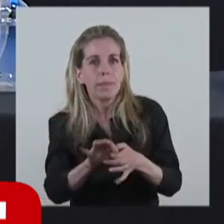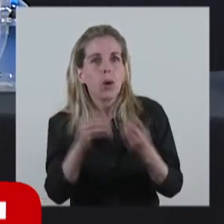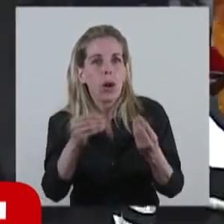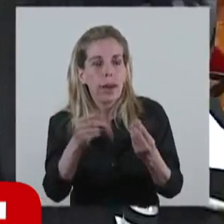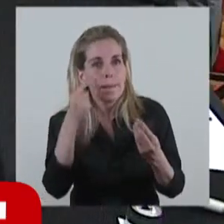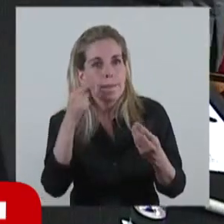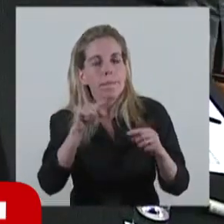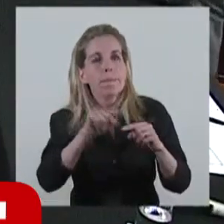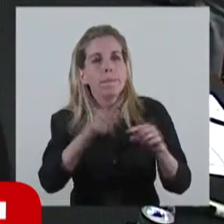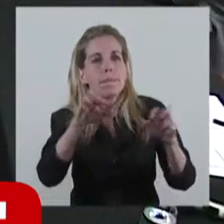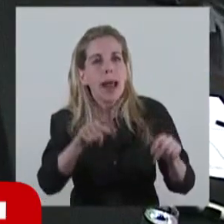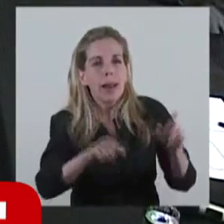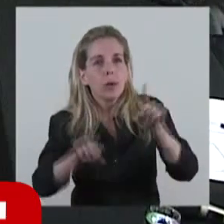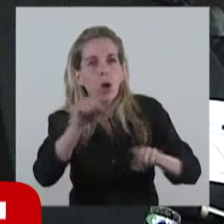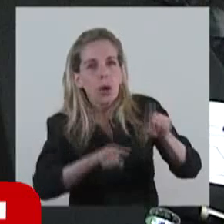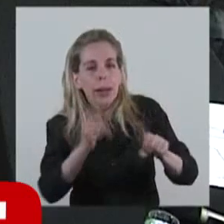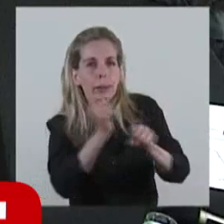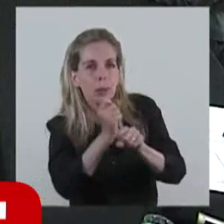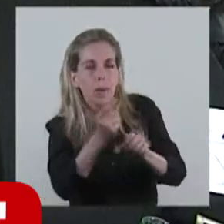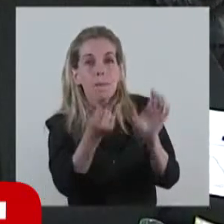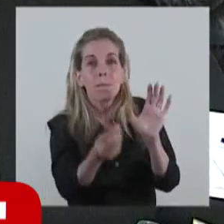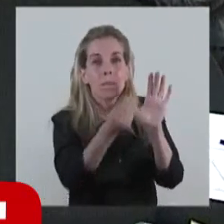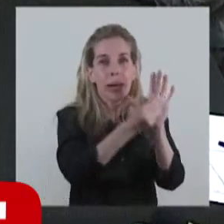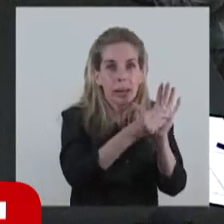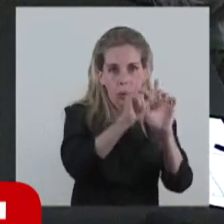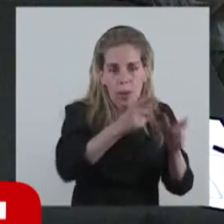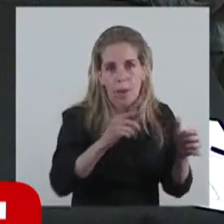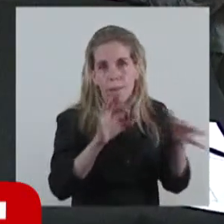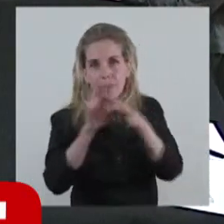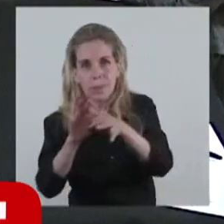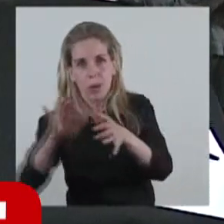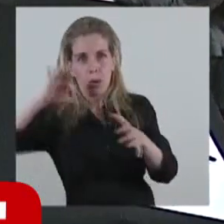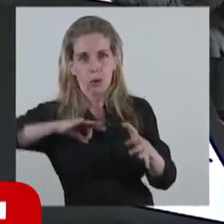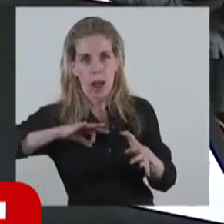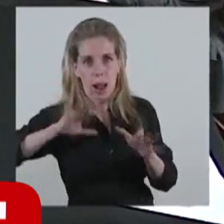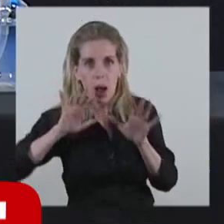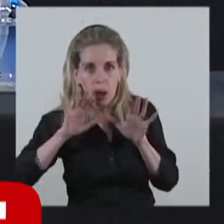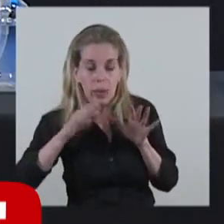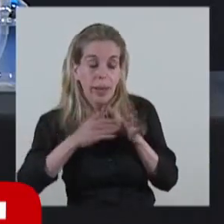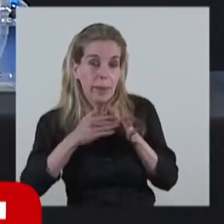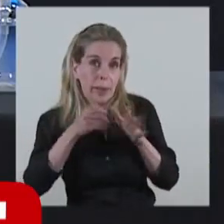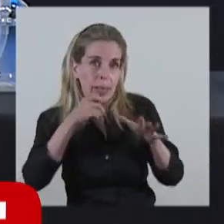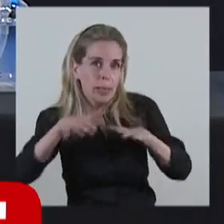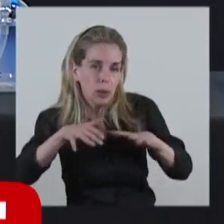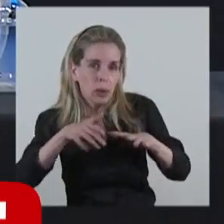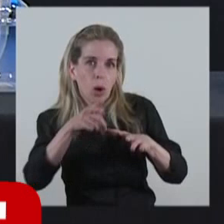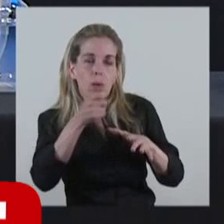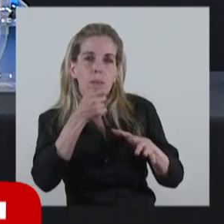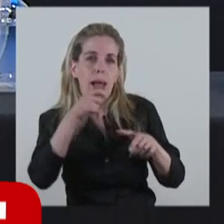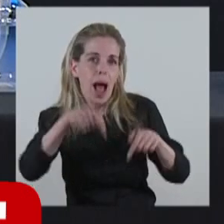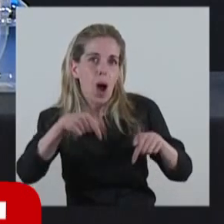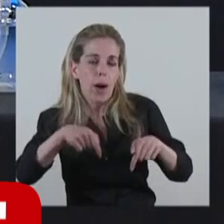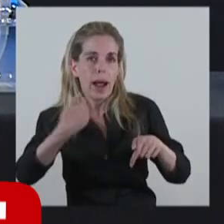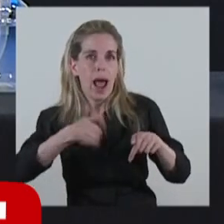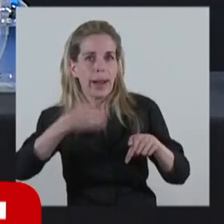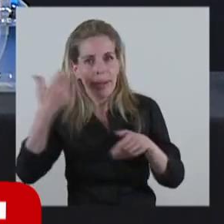por políticas de coordinación de precios e ingresos, que en un contexto de volátil como el que